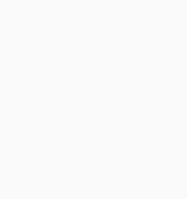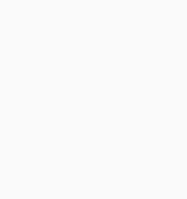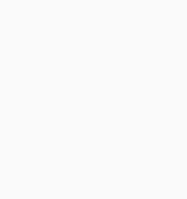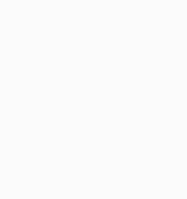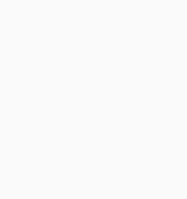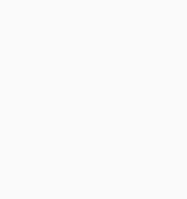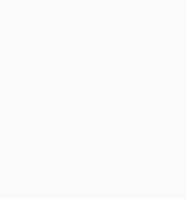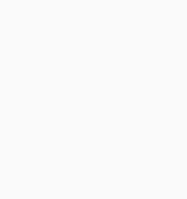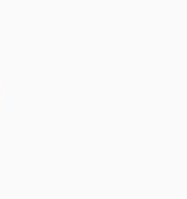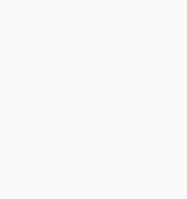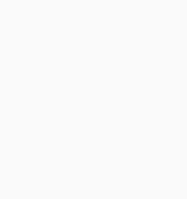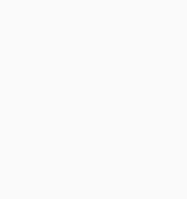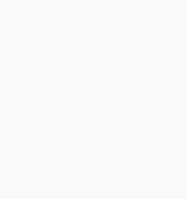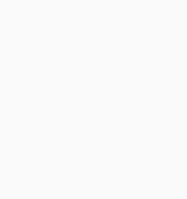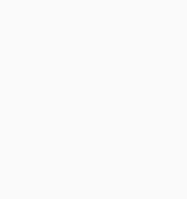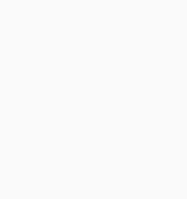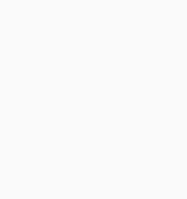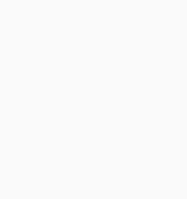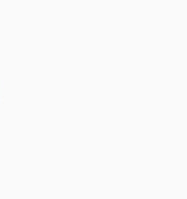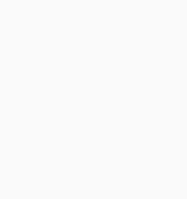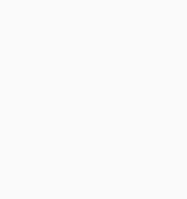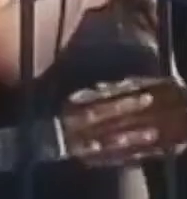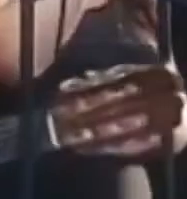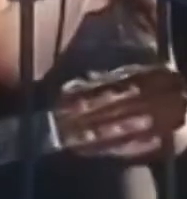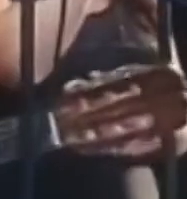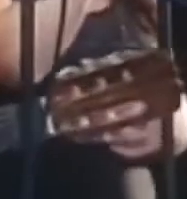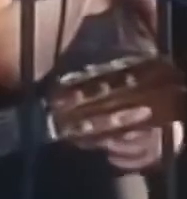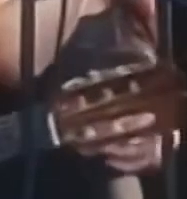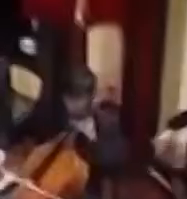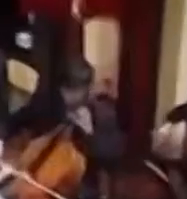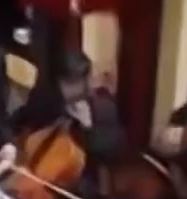YPFB, garantía de futuro.